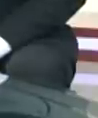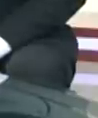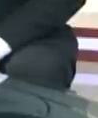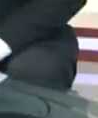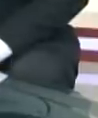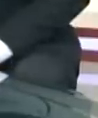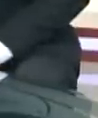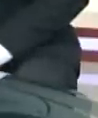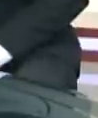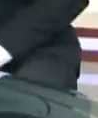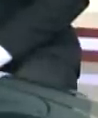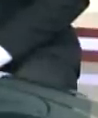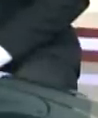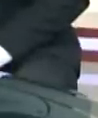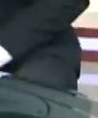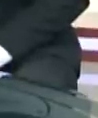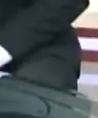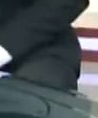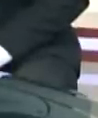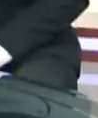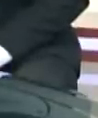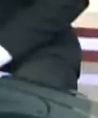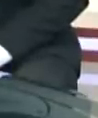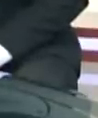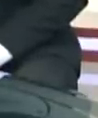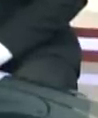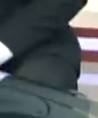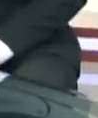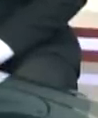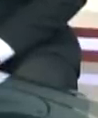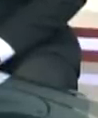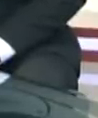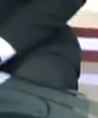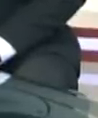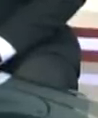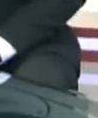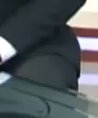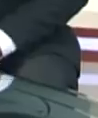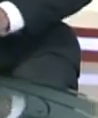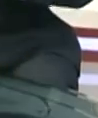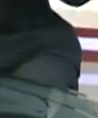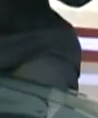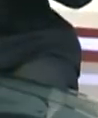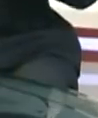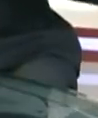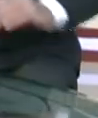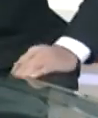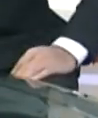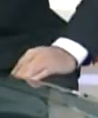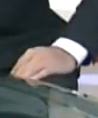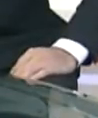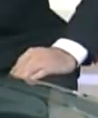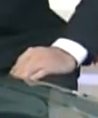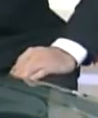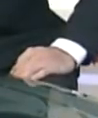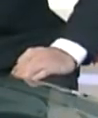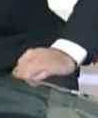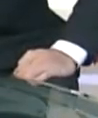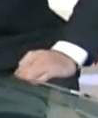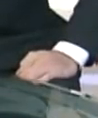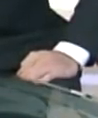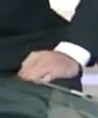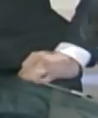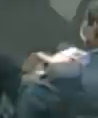hasta ahora información de último minuto saludamos el presidente la república nicolás maduro moros con información de interés lo escuchamos directorio adelante feliz